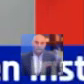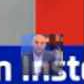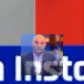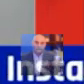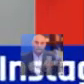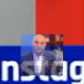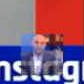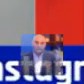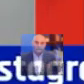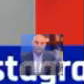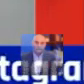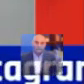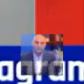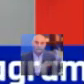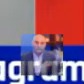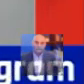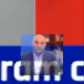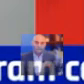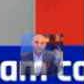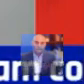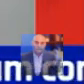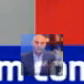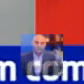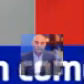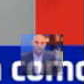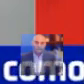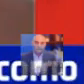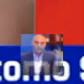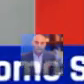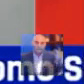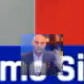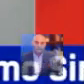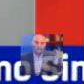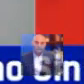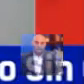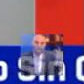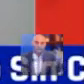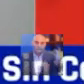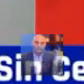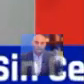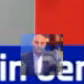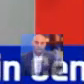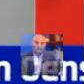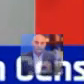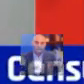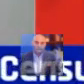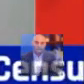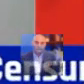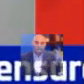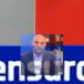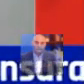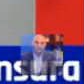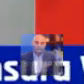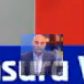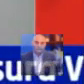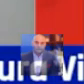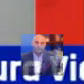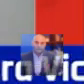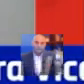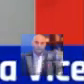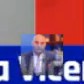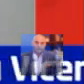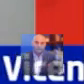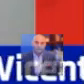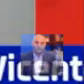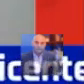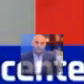tutela y tienen un sentimiento de abyección en contra de ellos y un camino